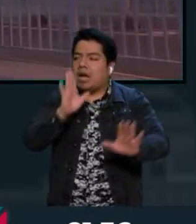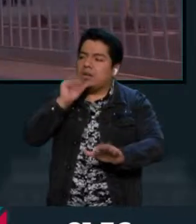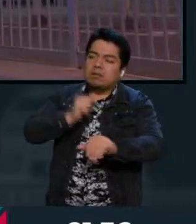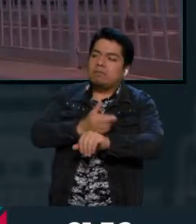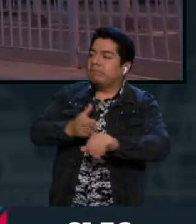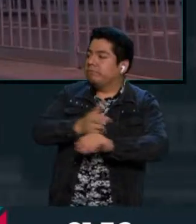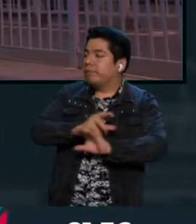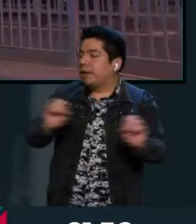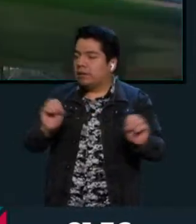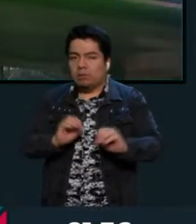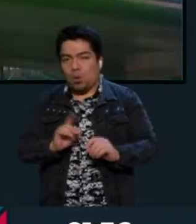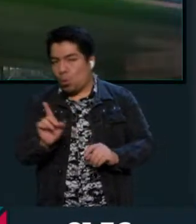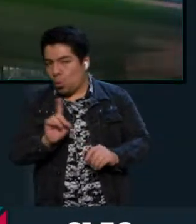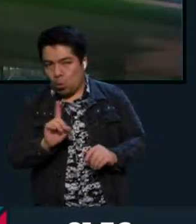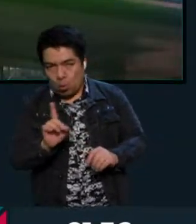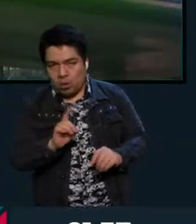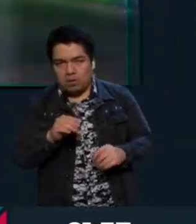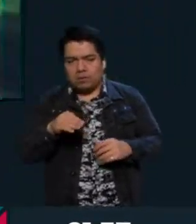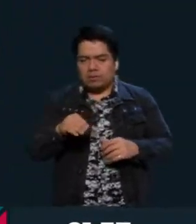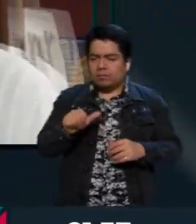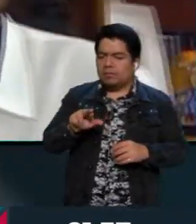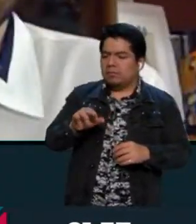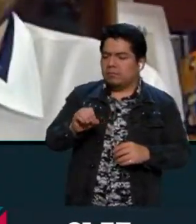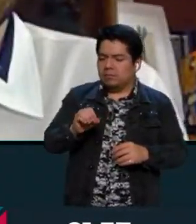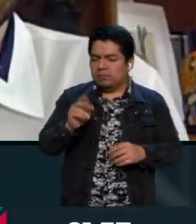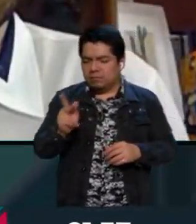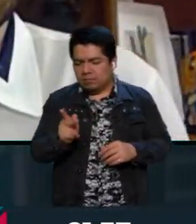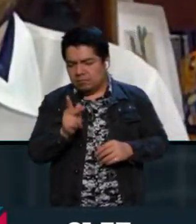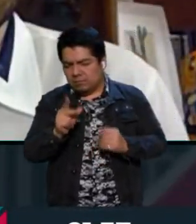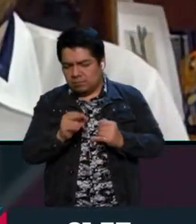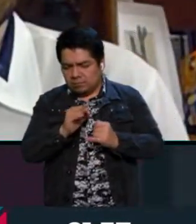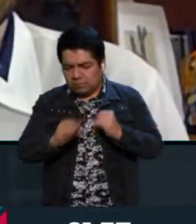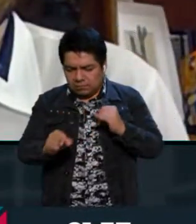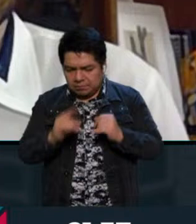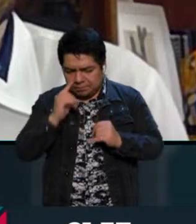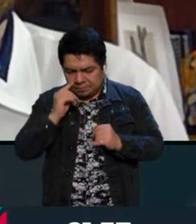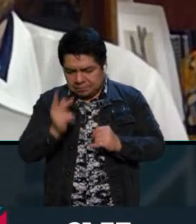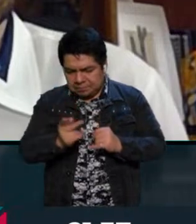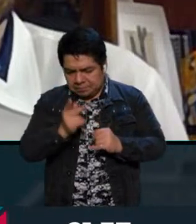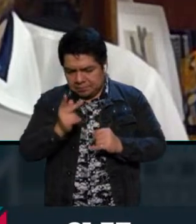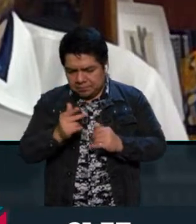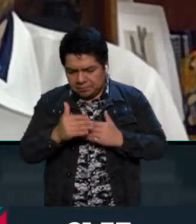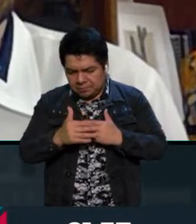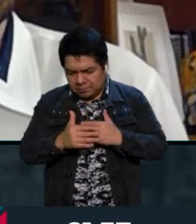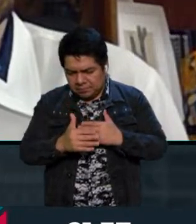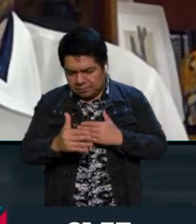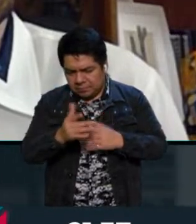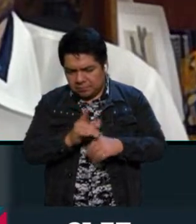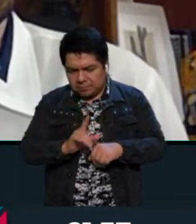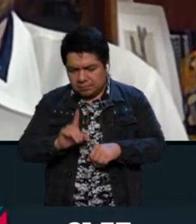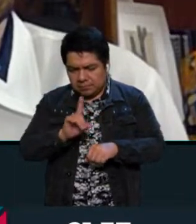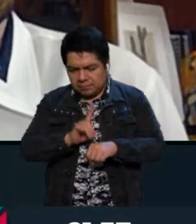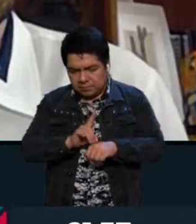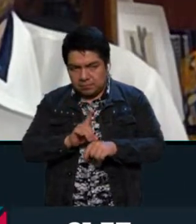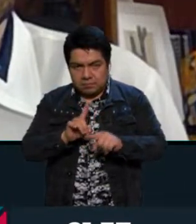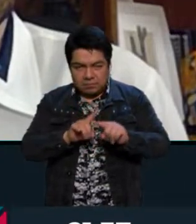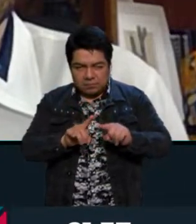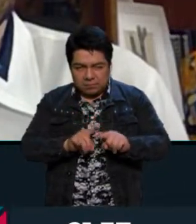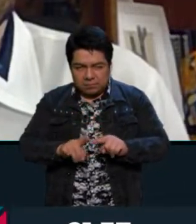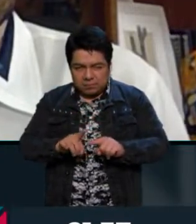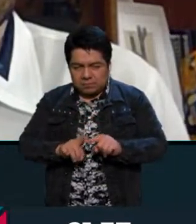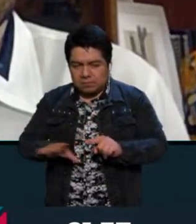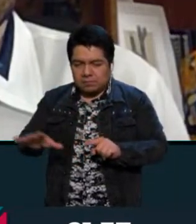inevitable. Claro, Mario, y una última pregunta. Mucho hemos visto en el transcurso del día, pues en los círculos de